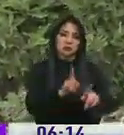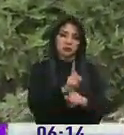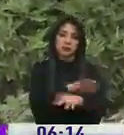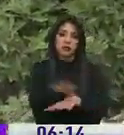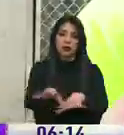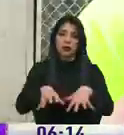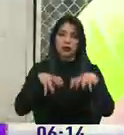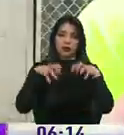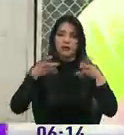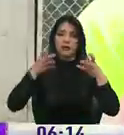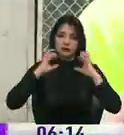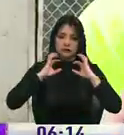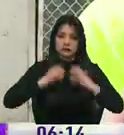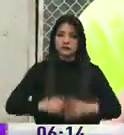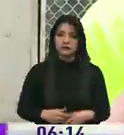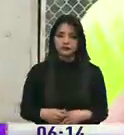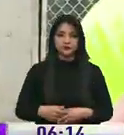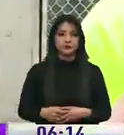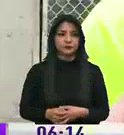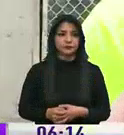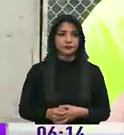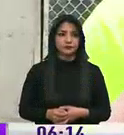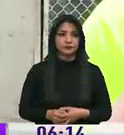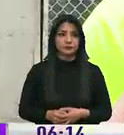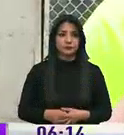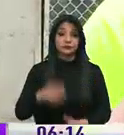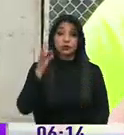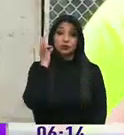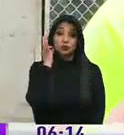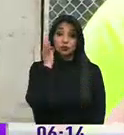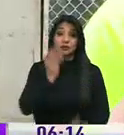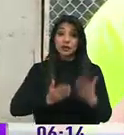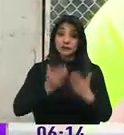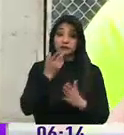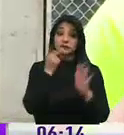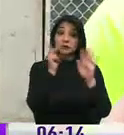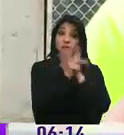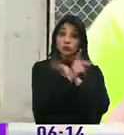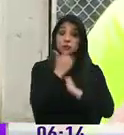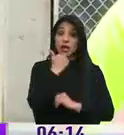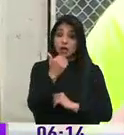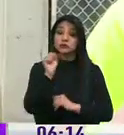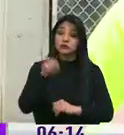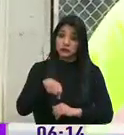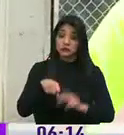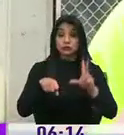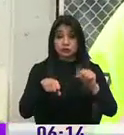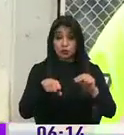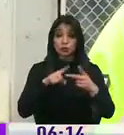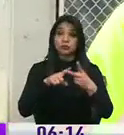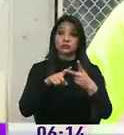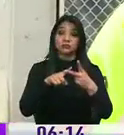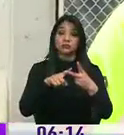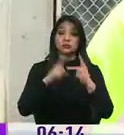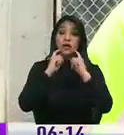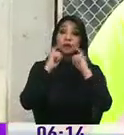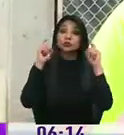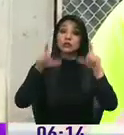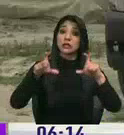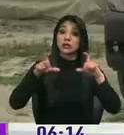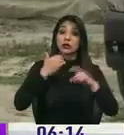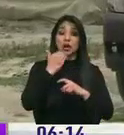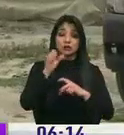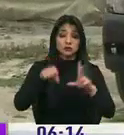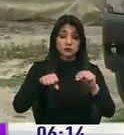maíz vamos a verificar si la señora presentara algún tipo de denuncia si tenía algún tipo de boleta de auxilio